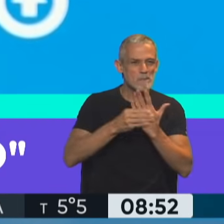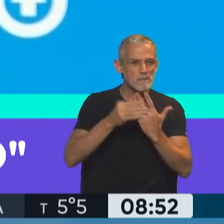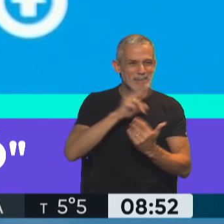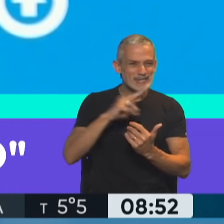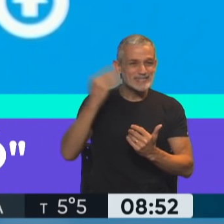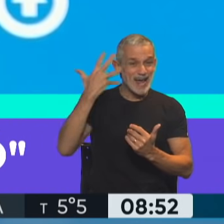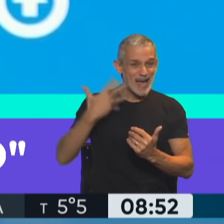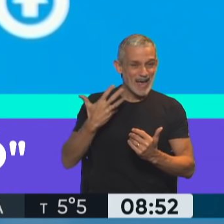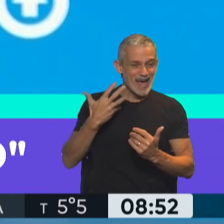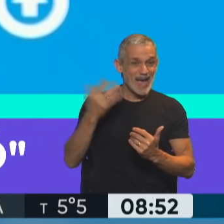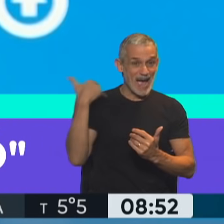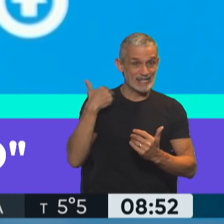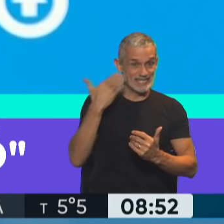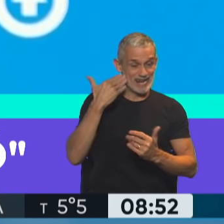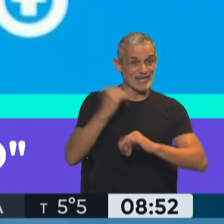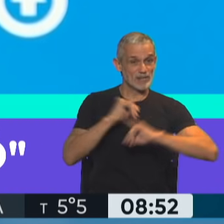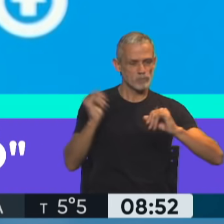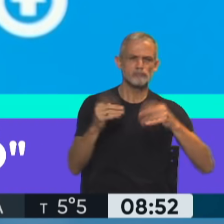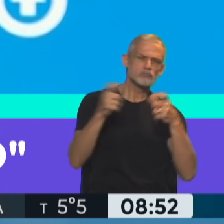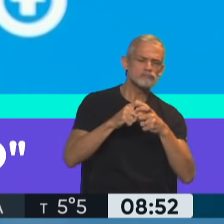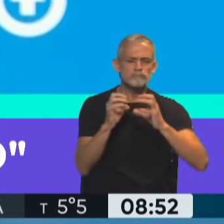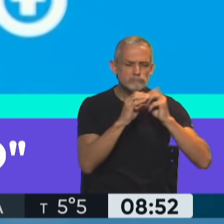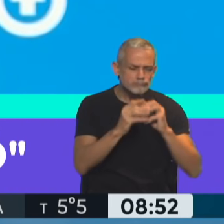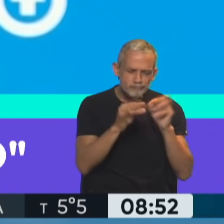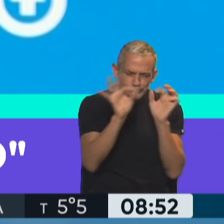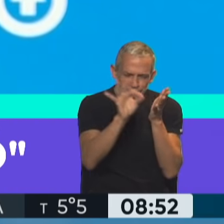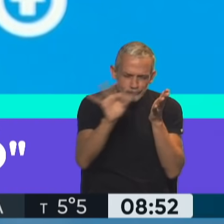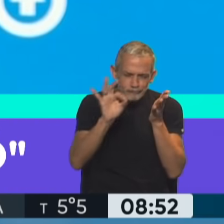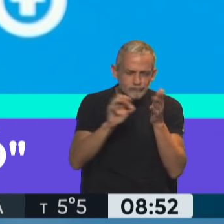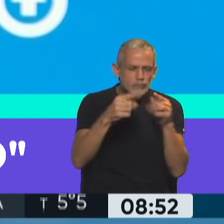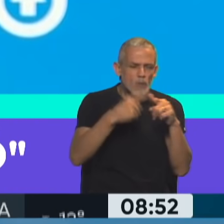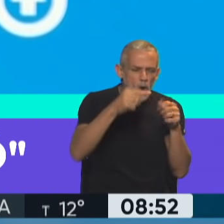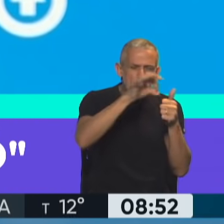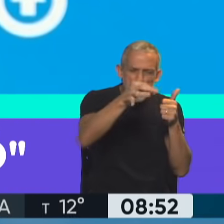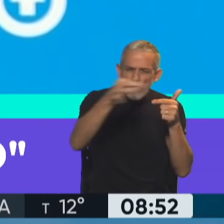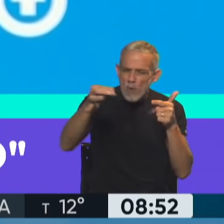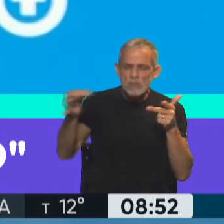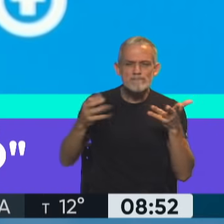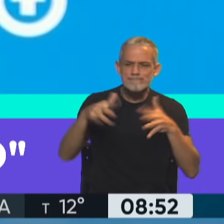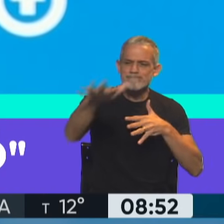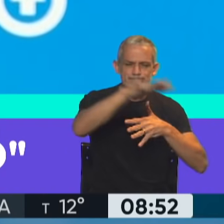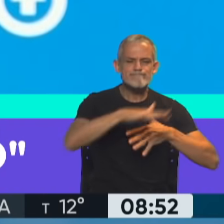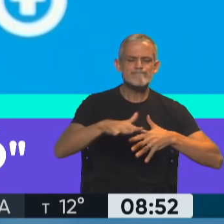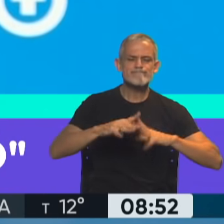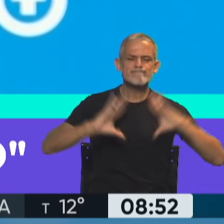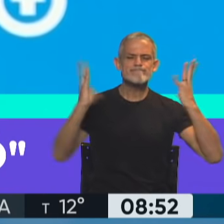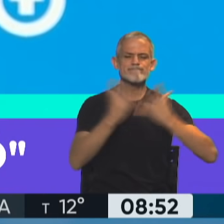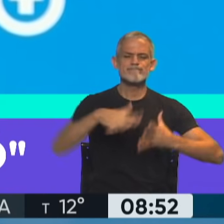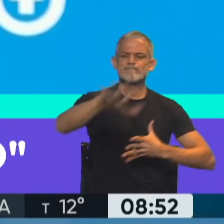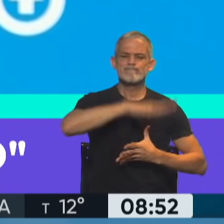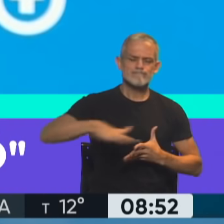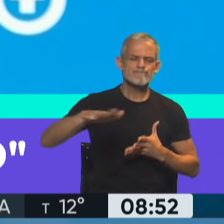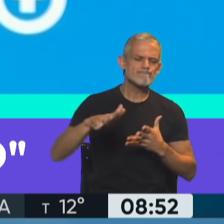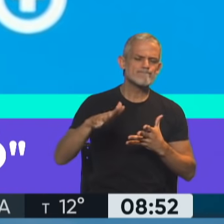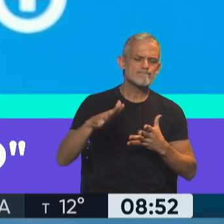ministra Bisotti en el día de ayer a la tarde. Estuvimos analizando en detalle, jurisdicción por jurisdicción y en forma global, cuáles son